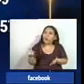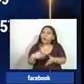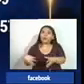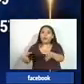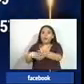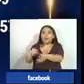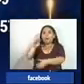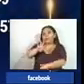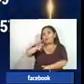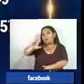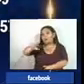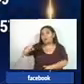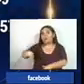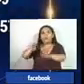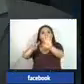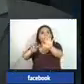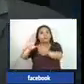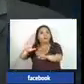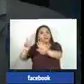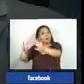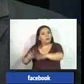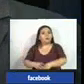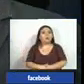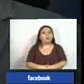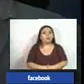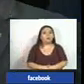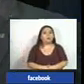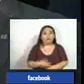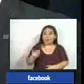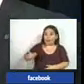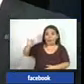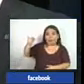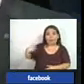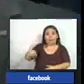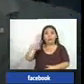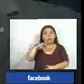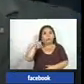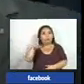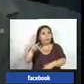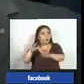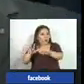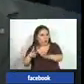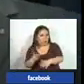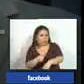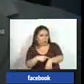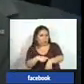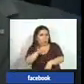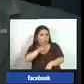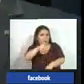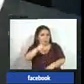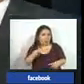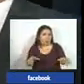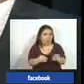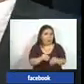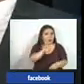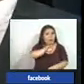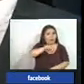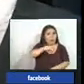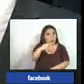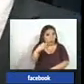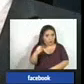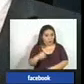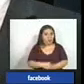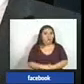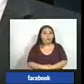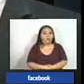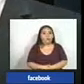,757. En el 2018, con cinco meses, hicieron 4,200. Este año,